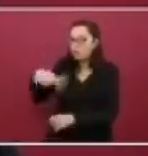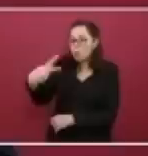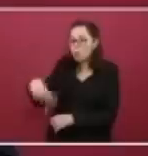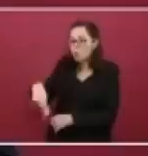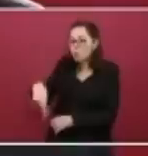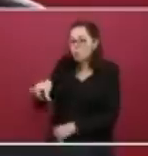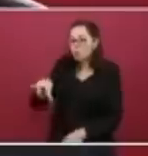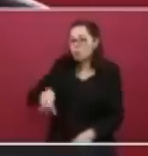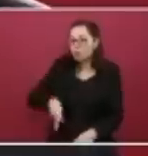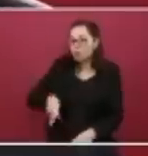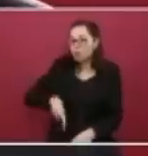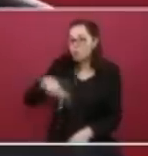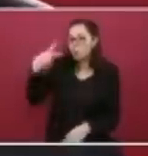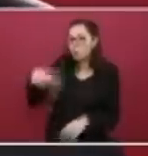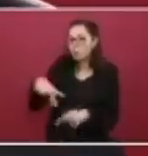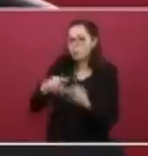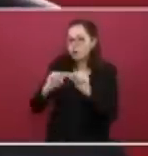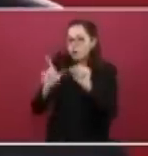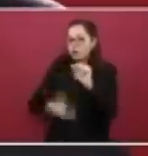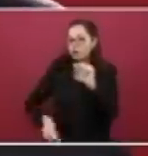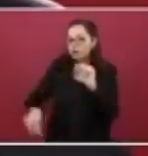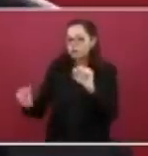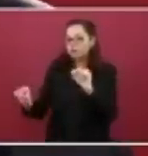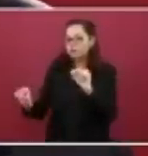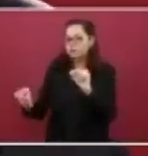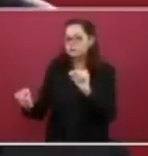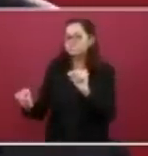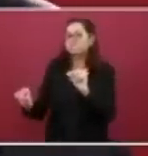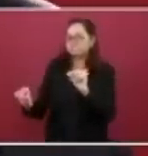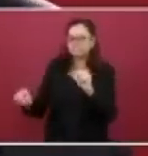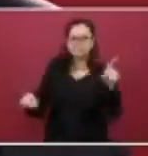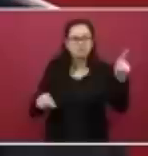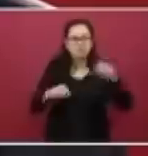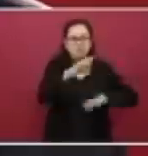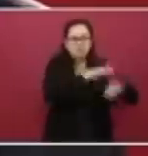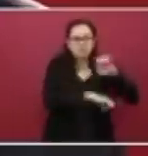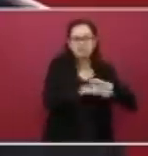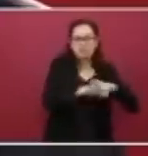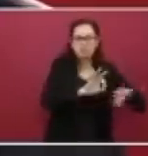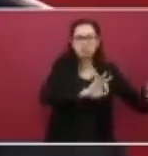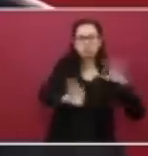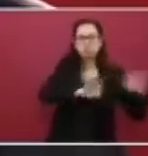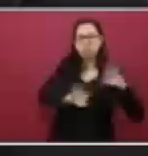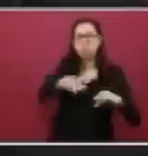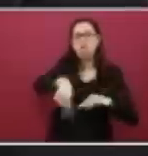nación se promueven oposiciones